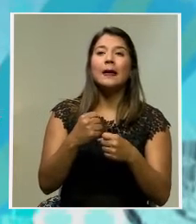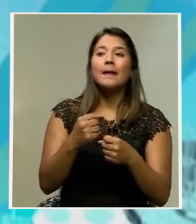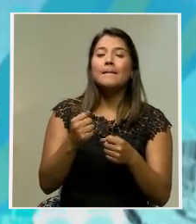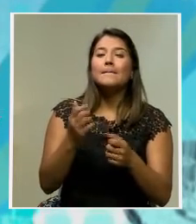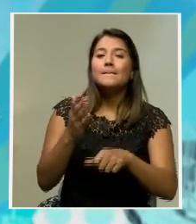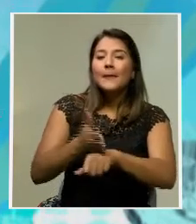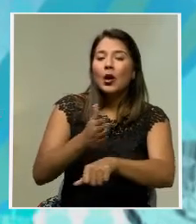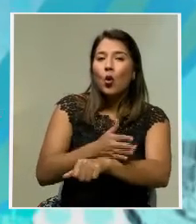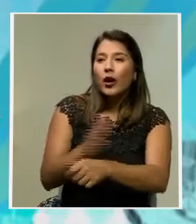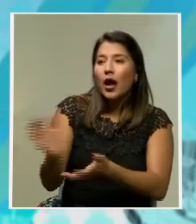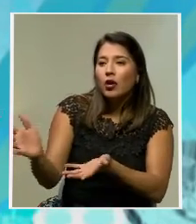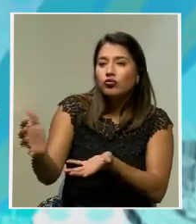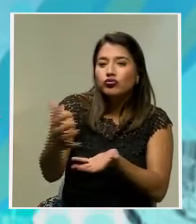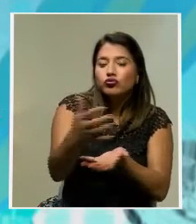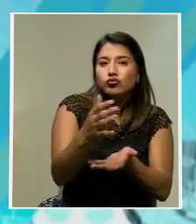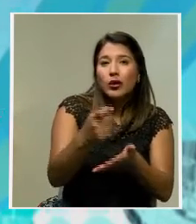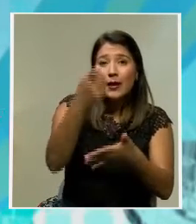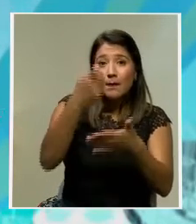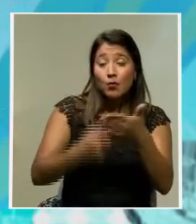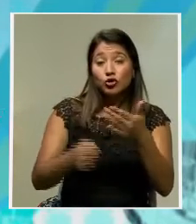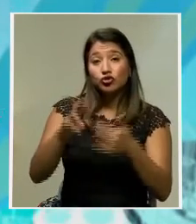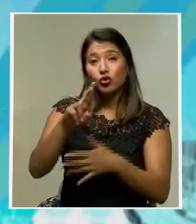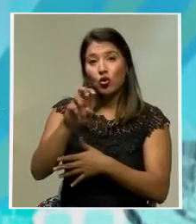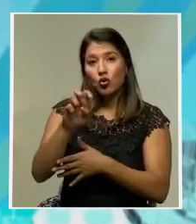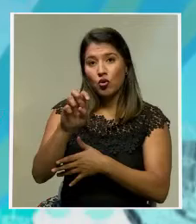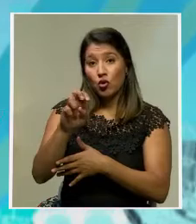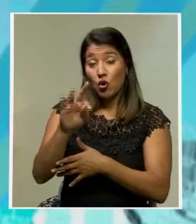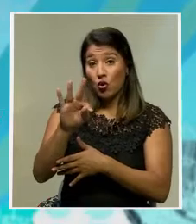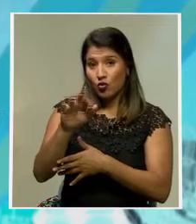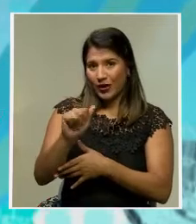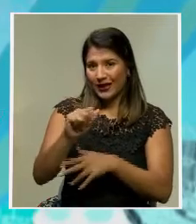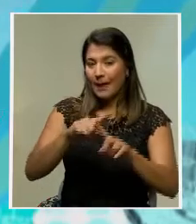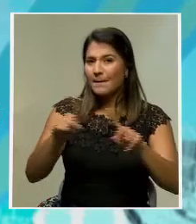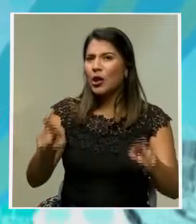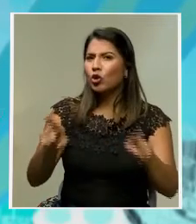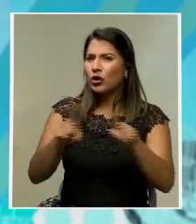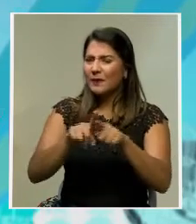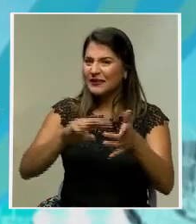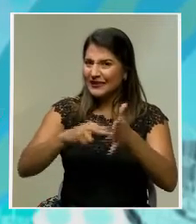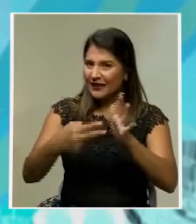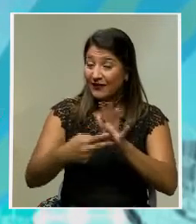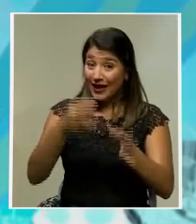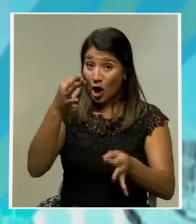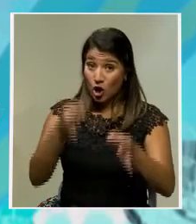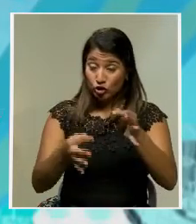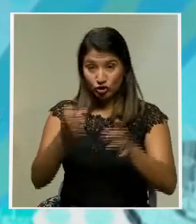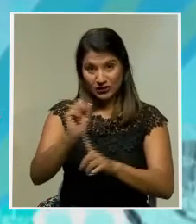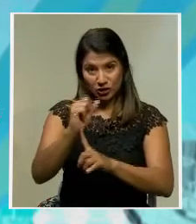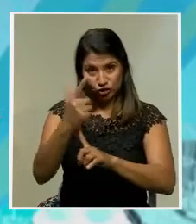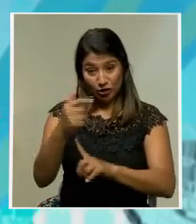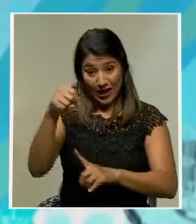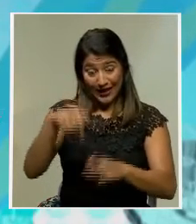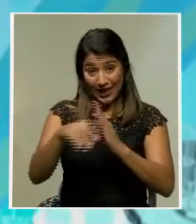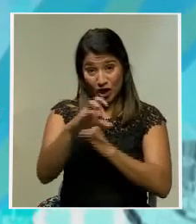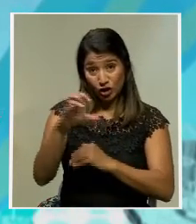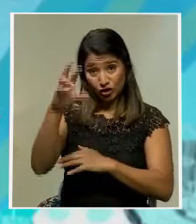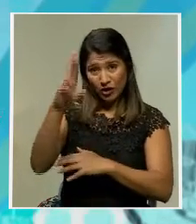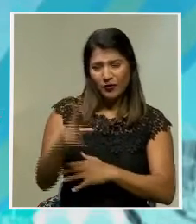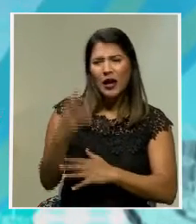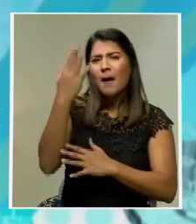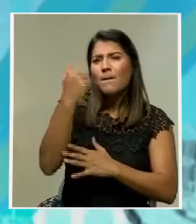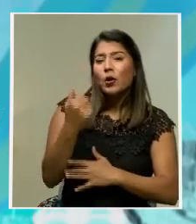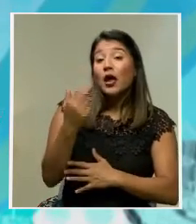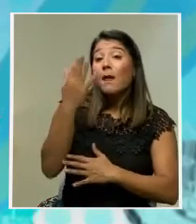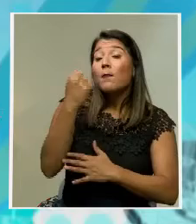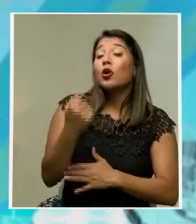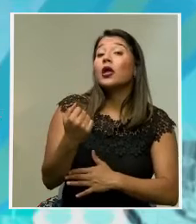recaudación del impuesto de la renta, pero además viene a generar justicia social en este país, al ser un proyecto de